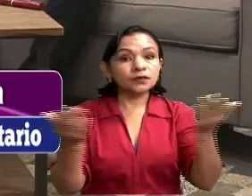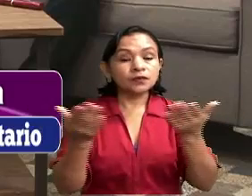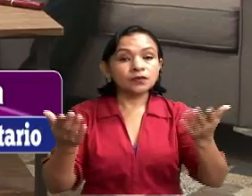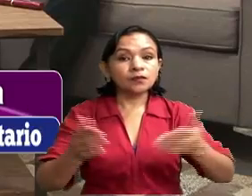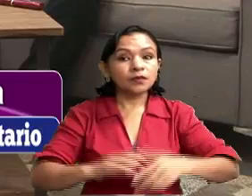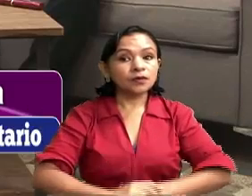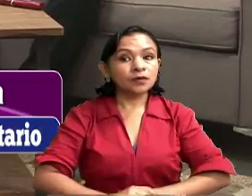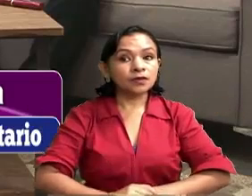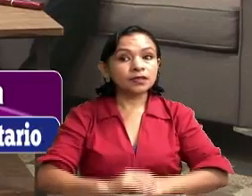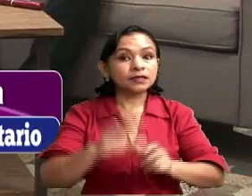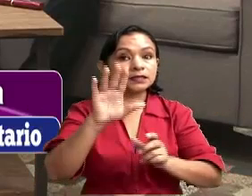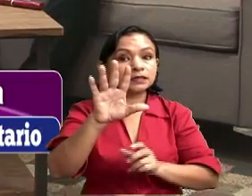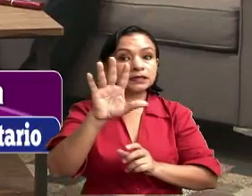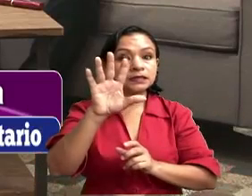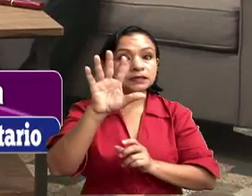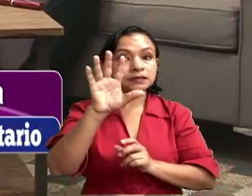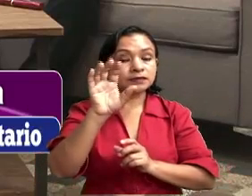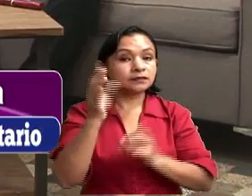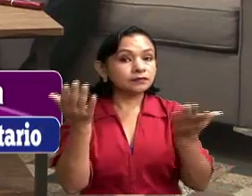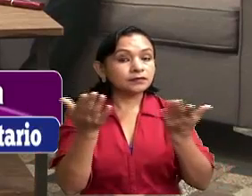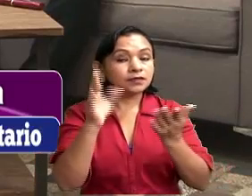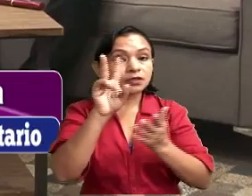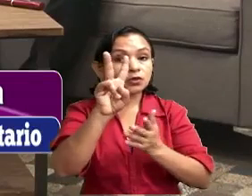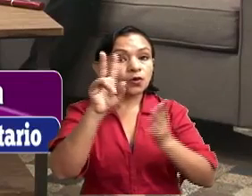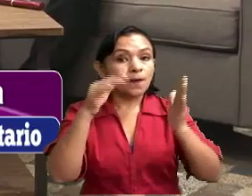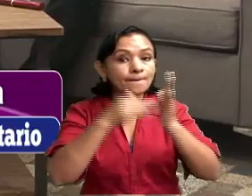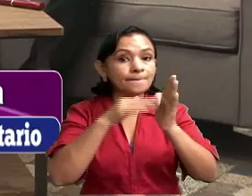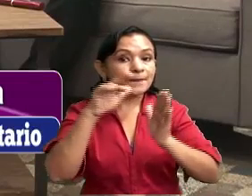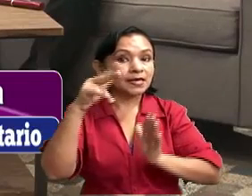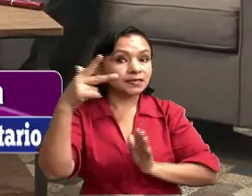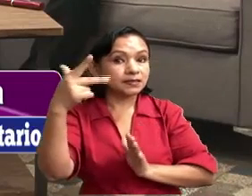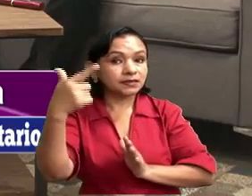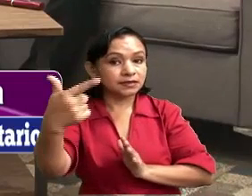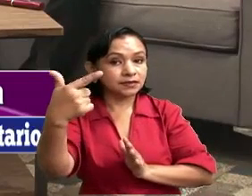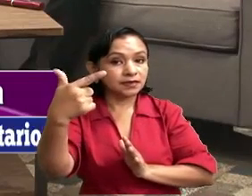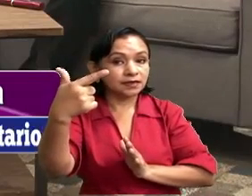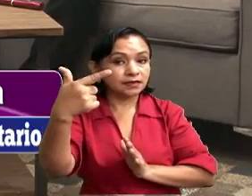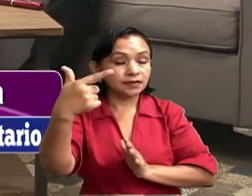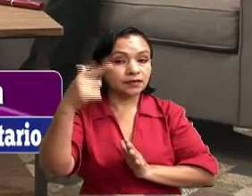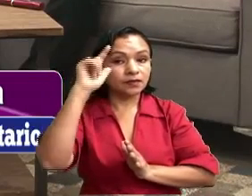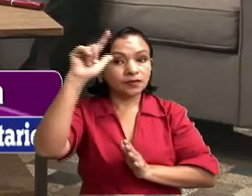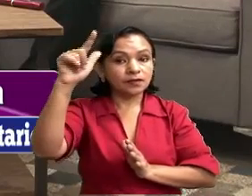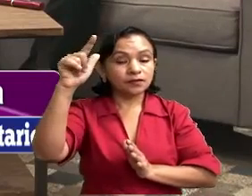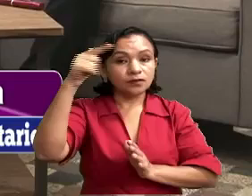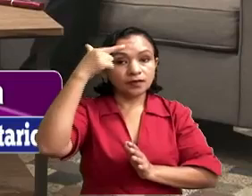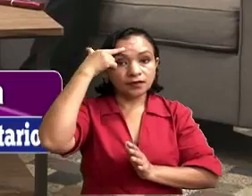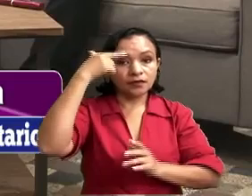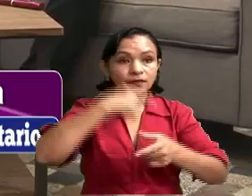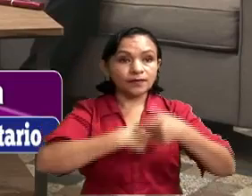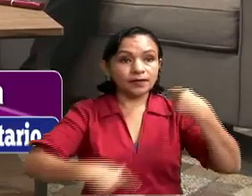de 50. En el 2007, cuando asumió el gobierno el Frente Sandinista,